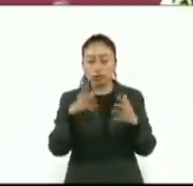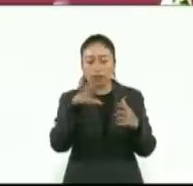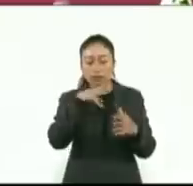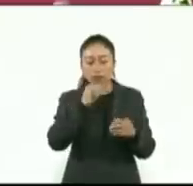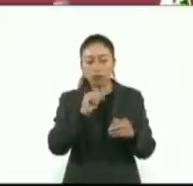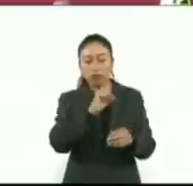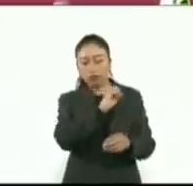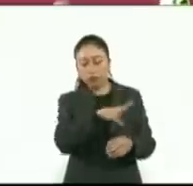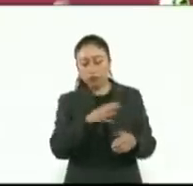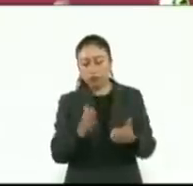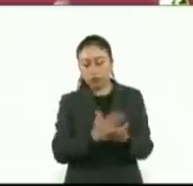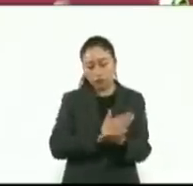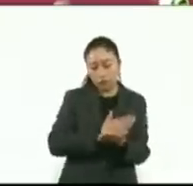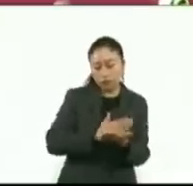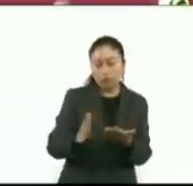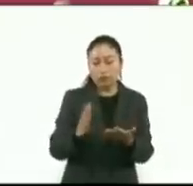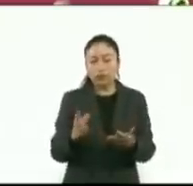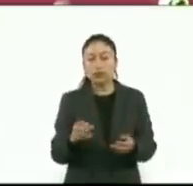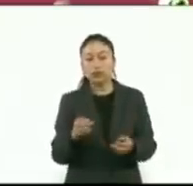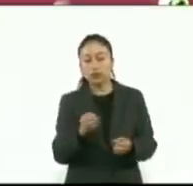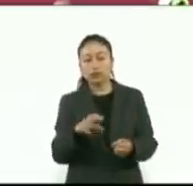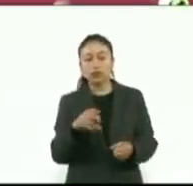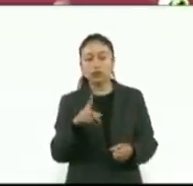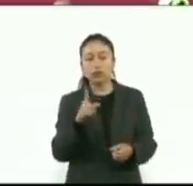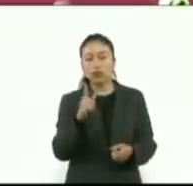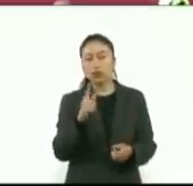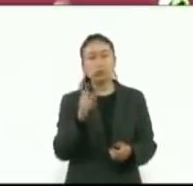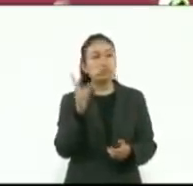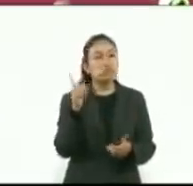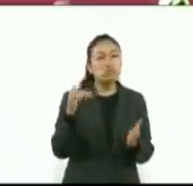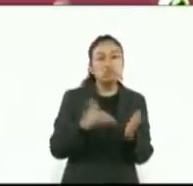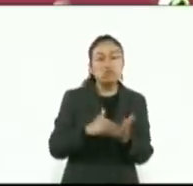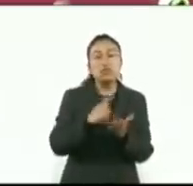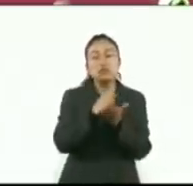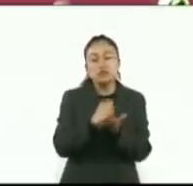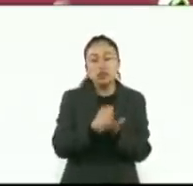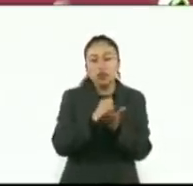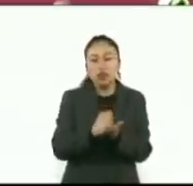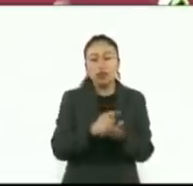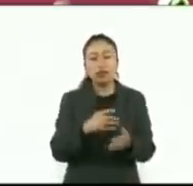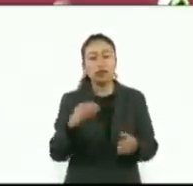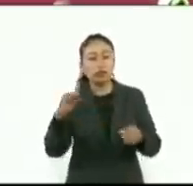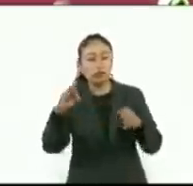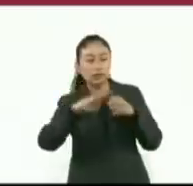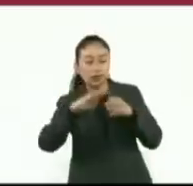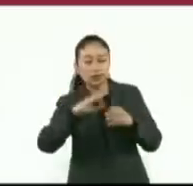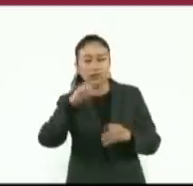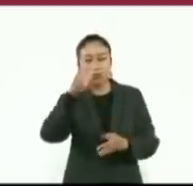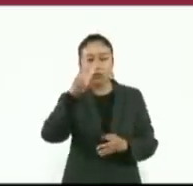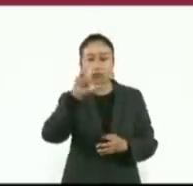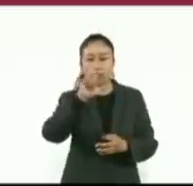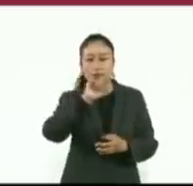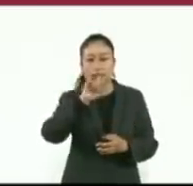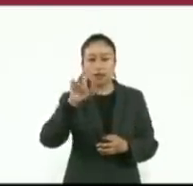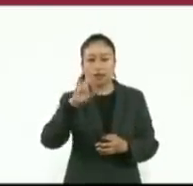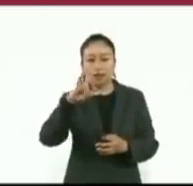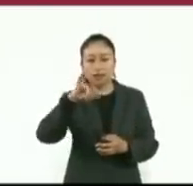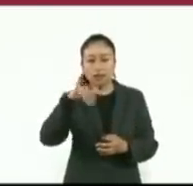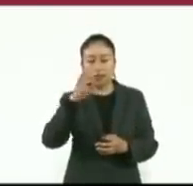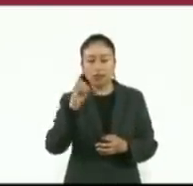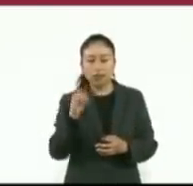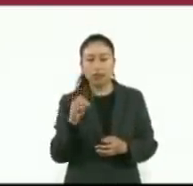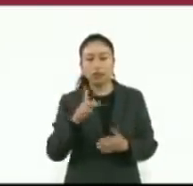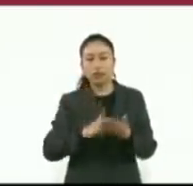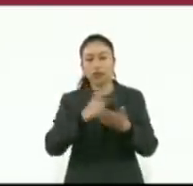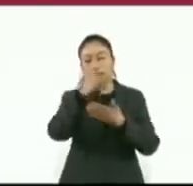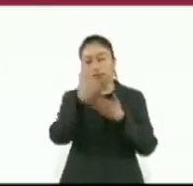basura de cerca de 1,000 toneladas en la zona de Vallejo, que en un proyecto del propio